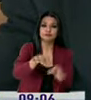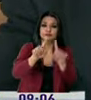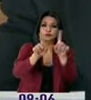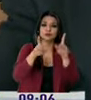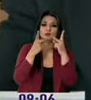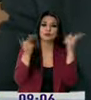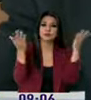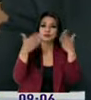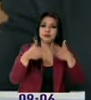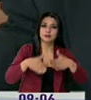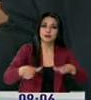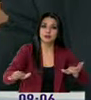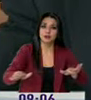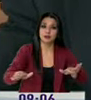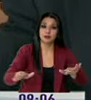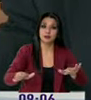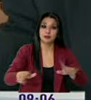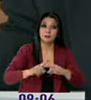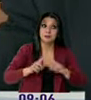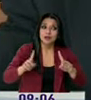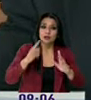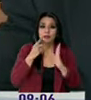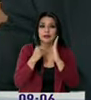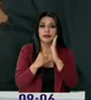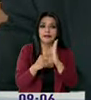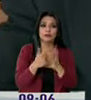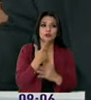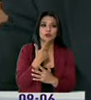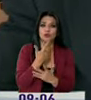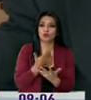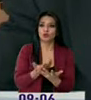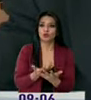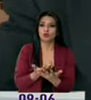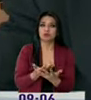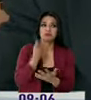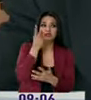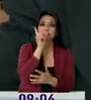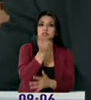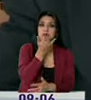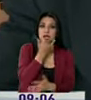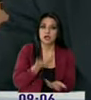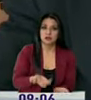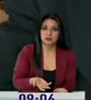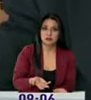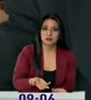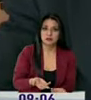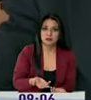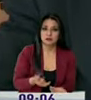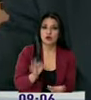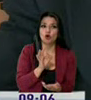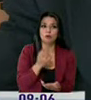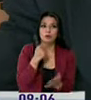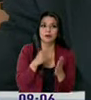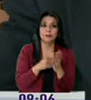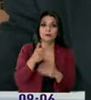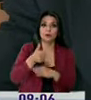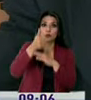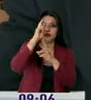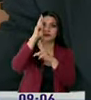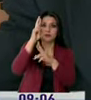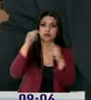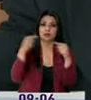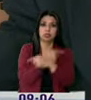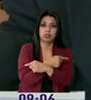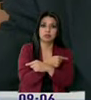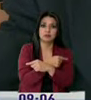consulta popular, no se les ocurra tomar decisiones que vayan en